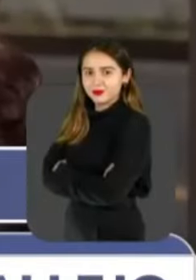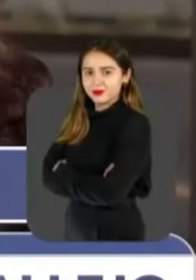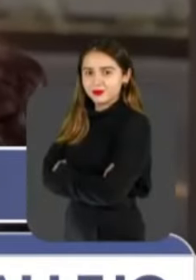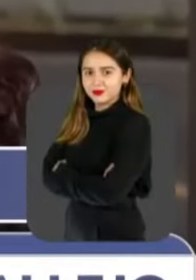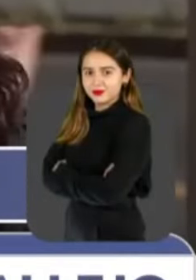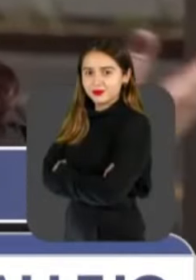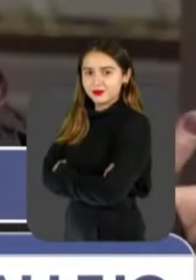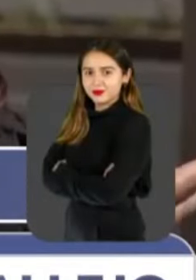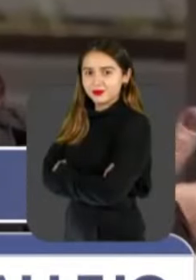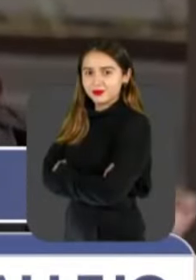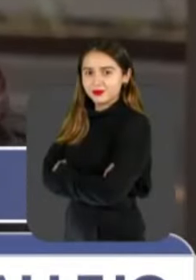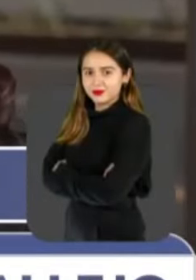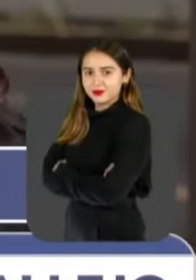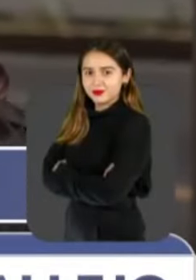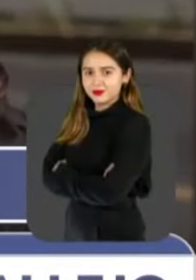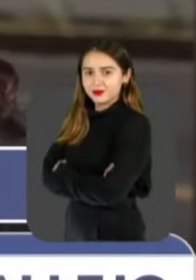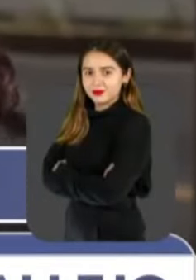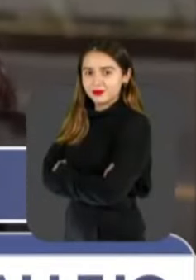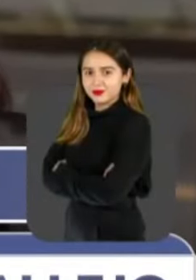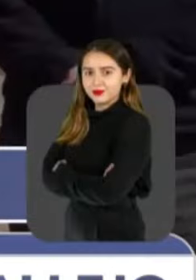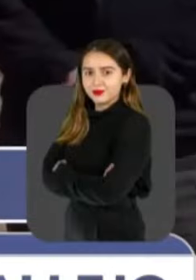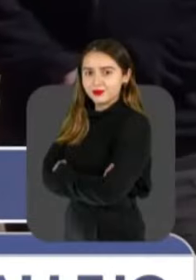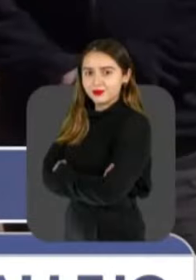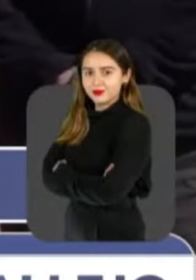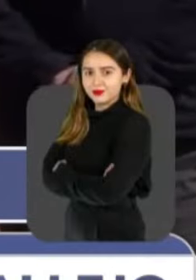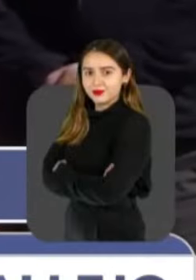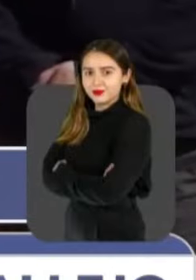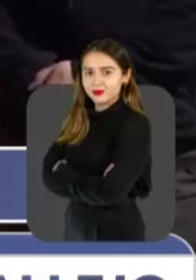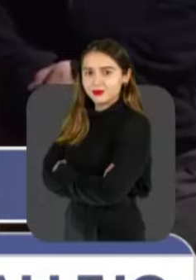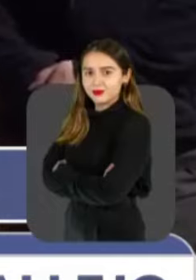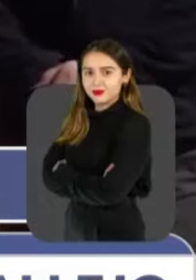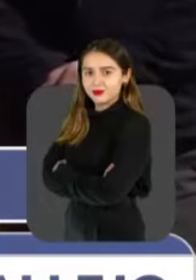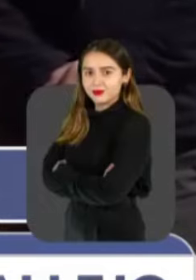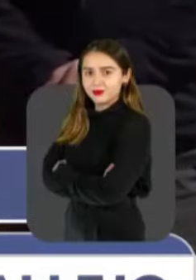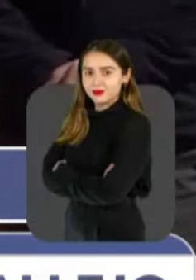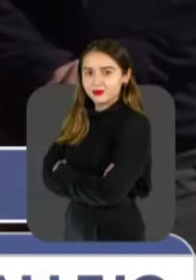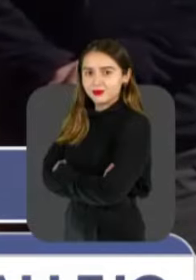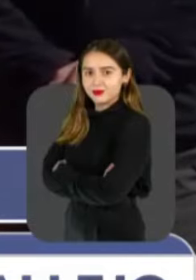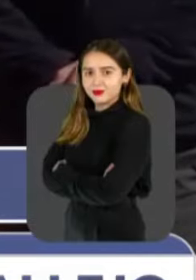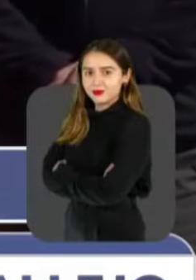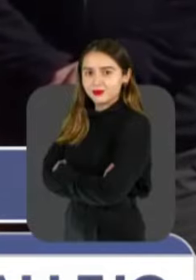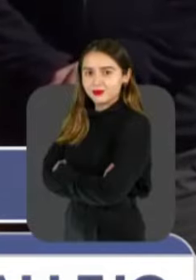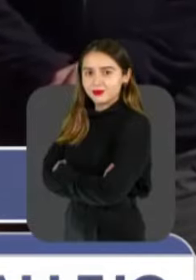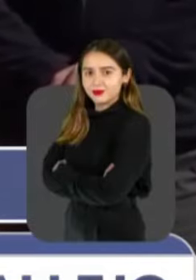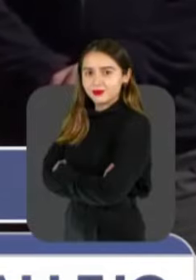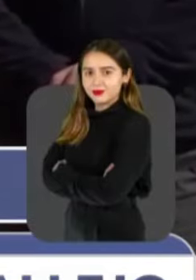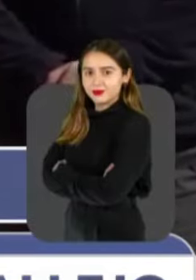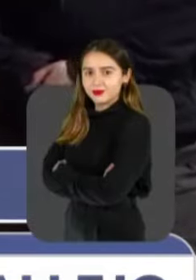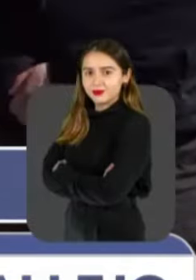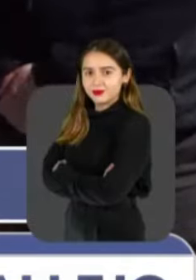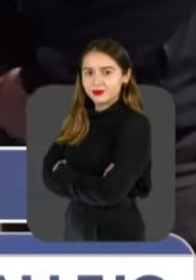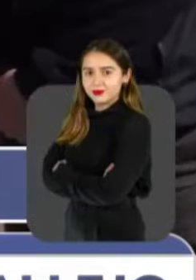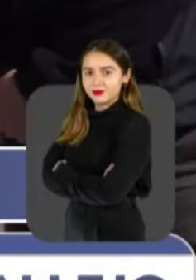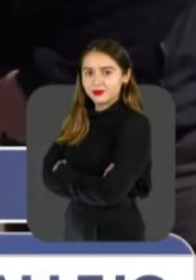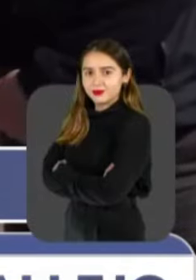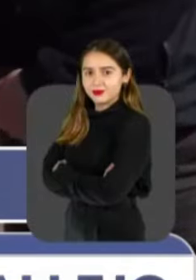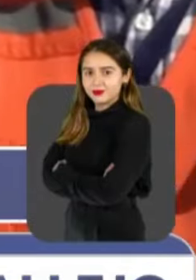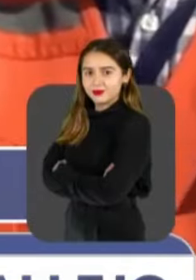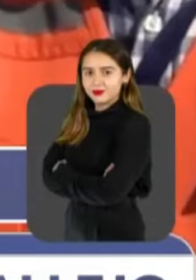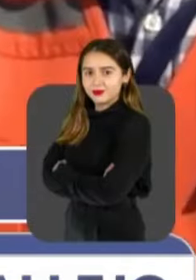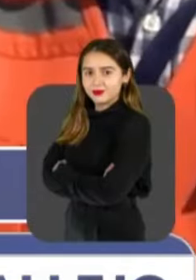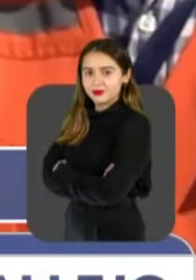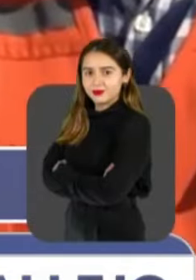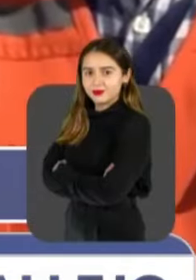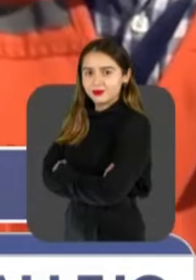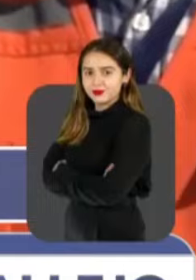Providencia, Evelyn Matthei, le respondió a la vocera de gobierno, Camila Vallejo. Recordemos que todo surgió cuando el fin de semana Matthei criticó al Ejecutivo